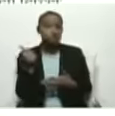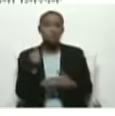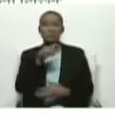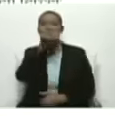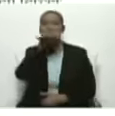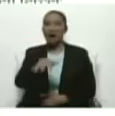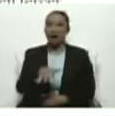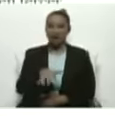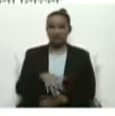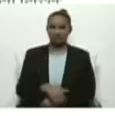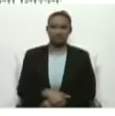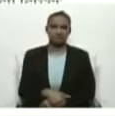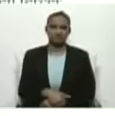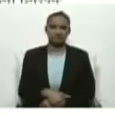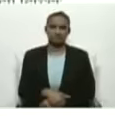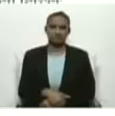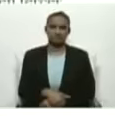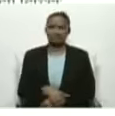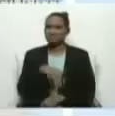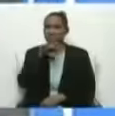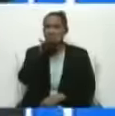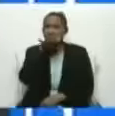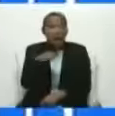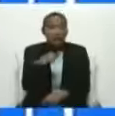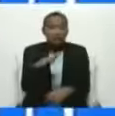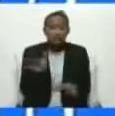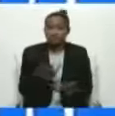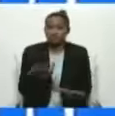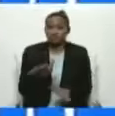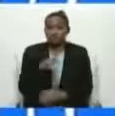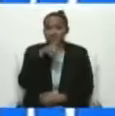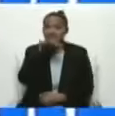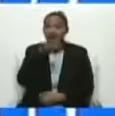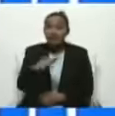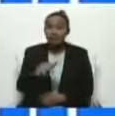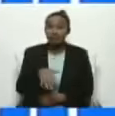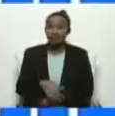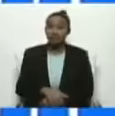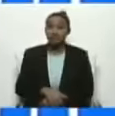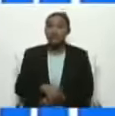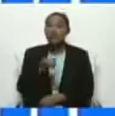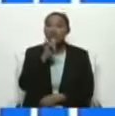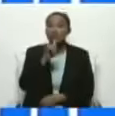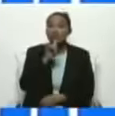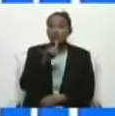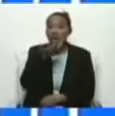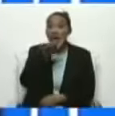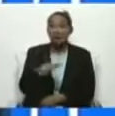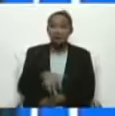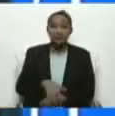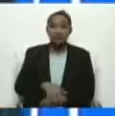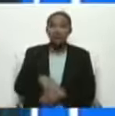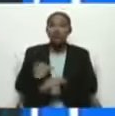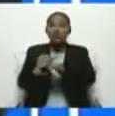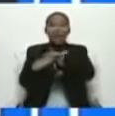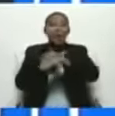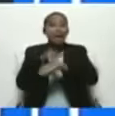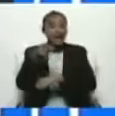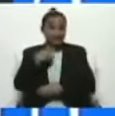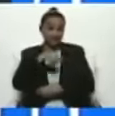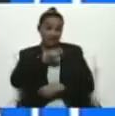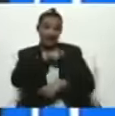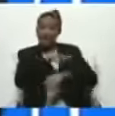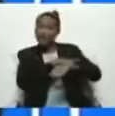guácala. ¡Qué asco! El diario El País de España. No le perdonan a